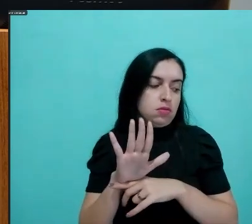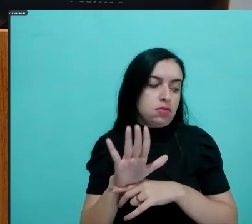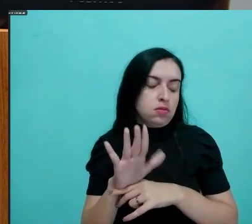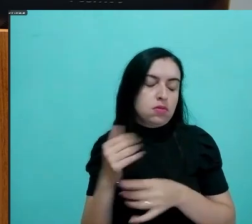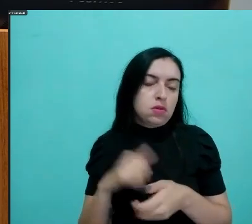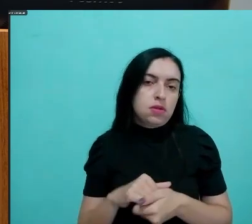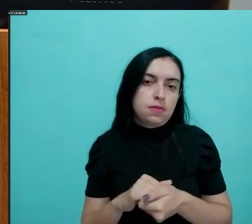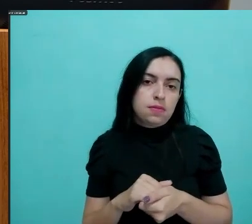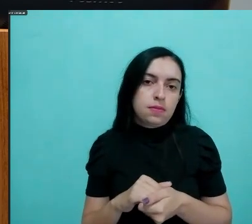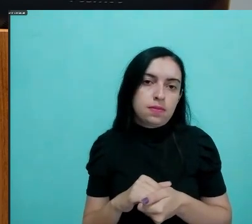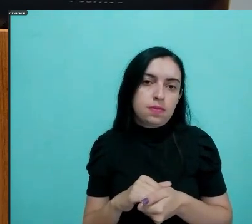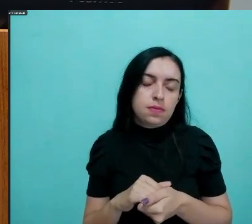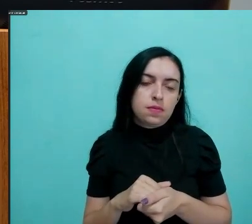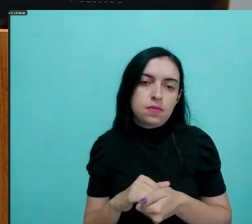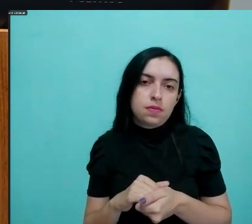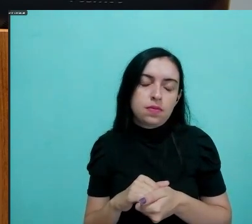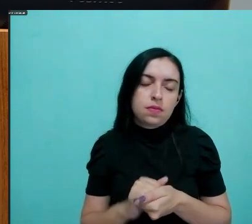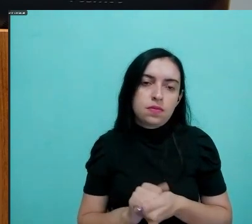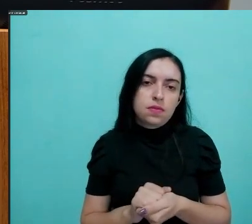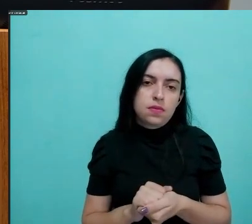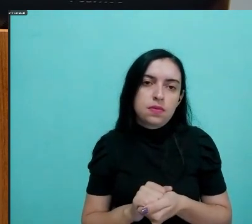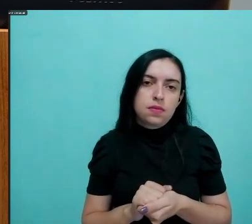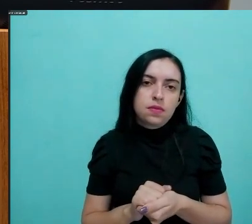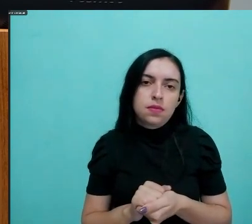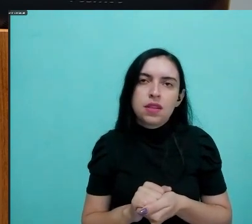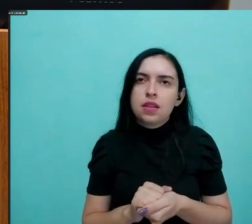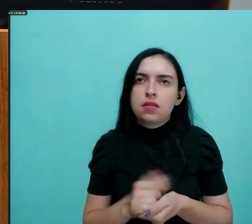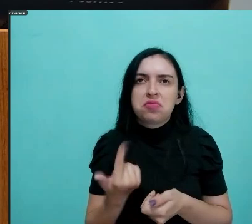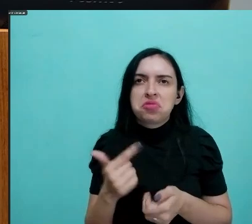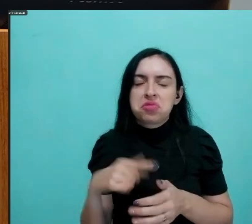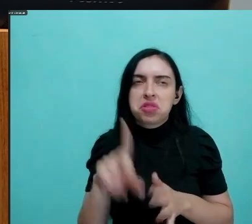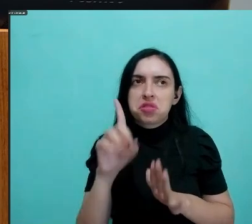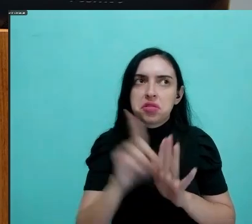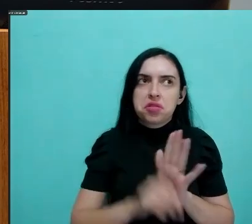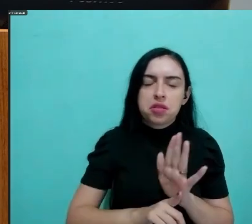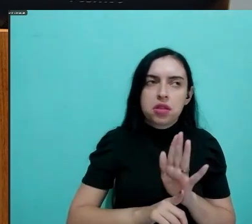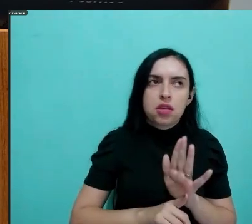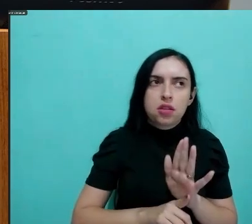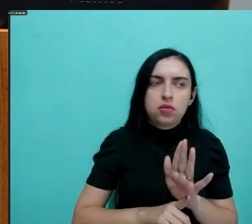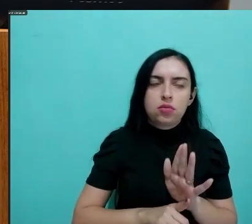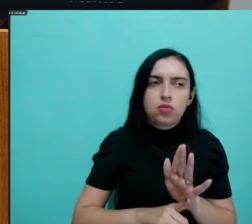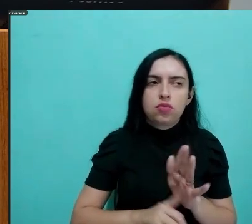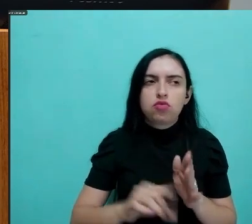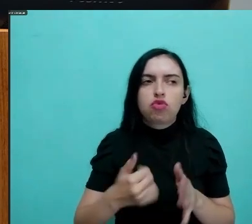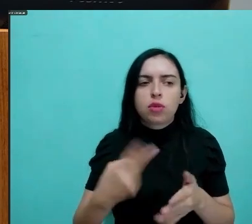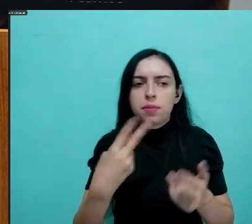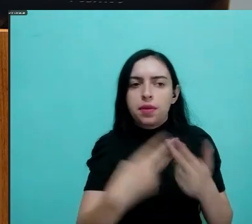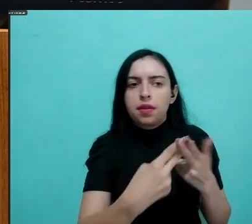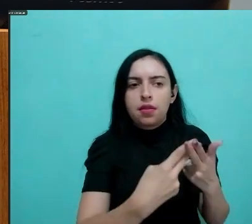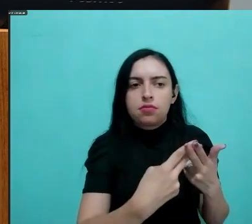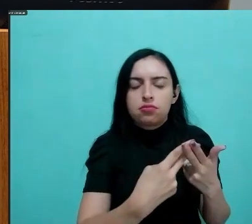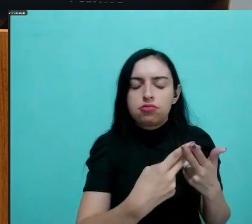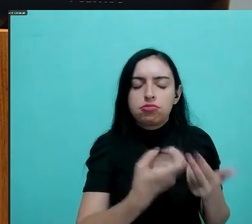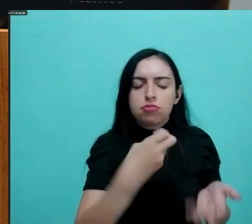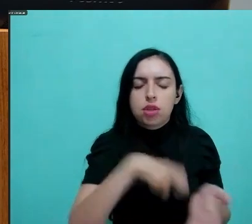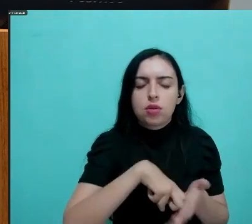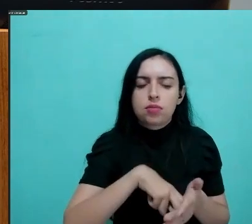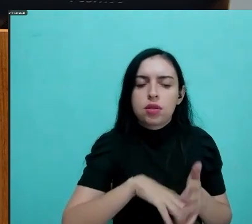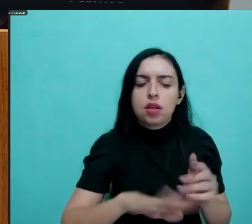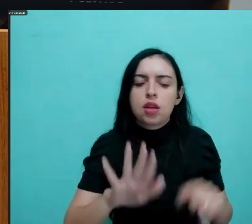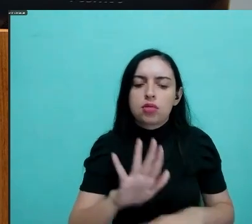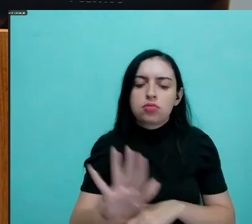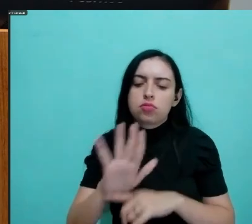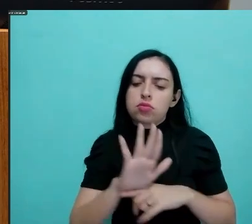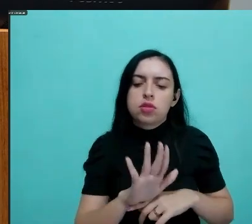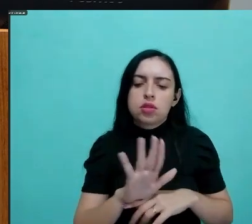Un activista, Cédric Herrou, fue condenado por ayudar a migrantes